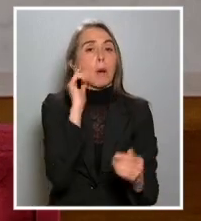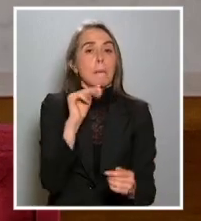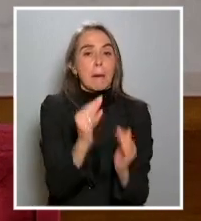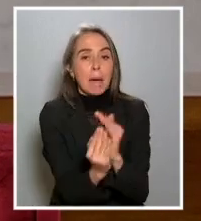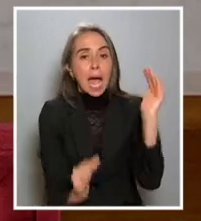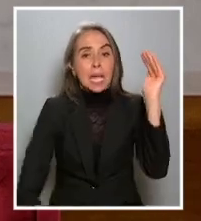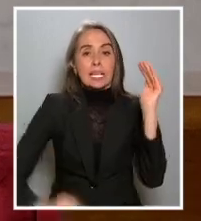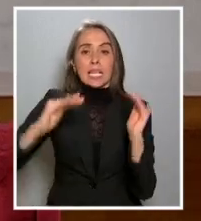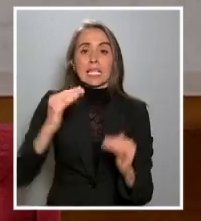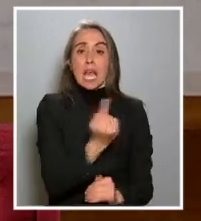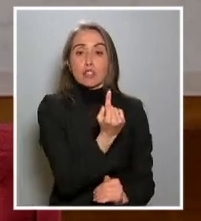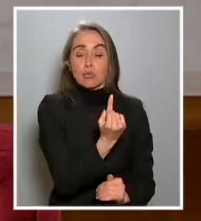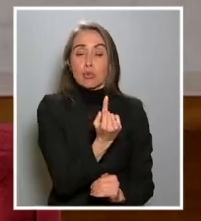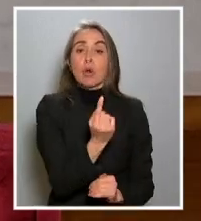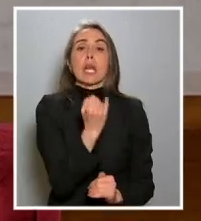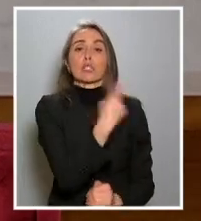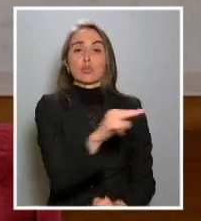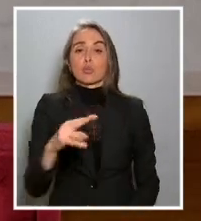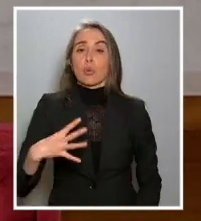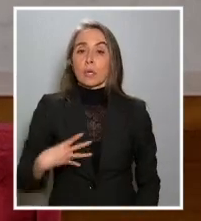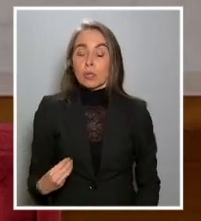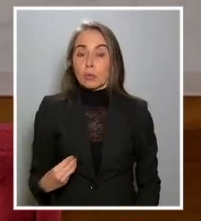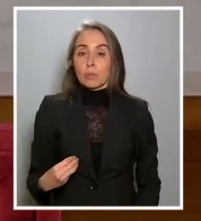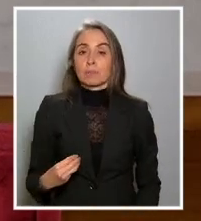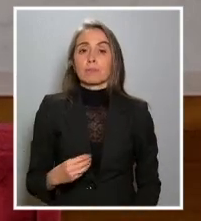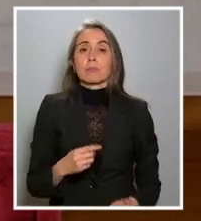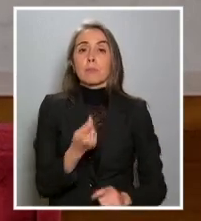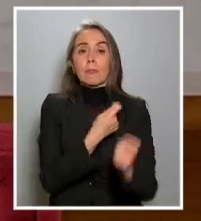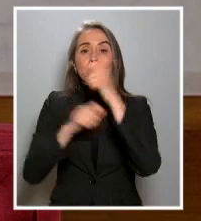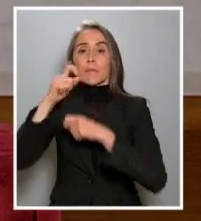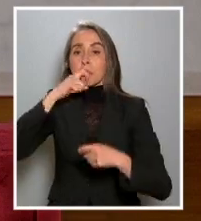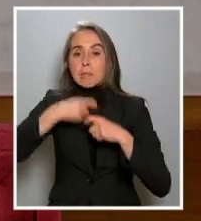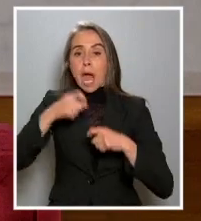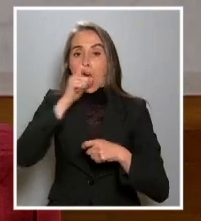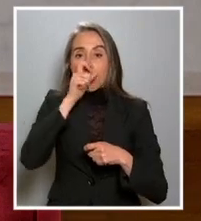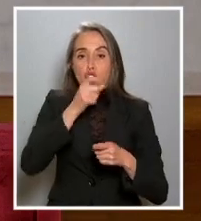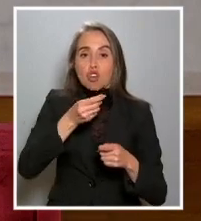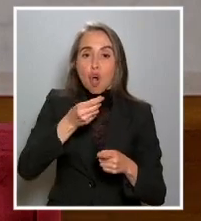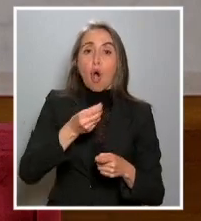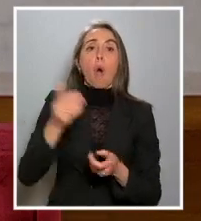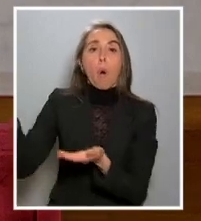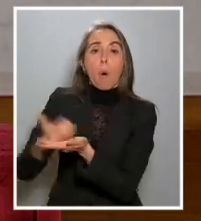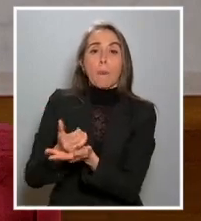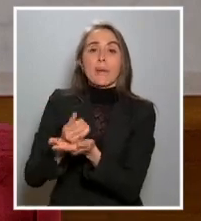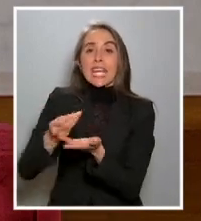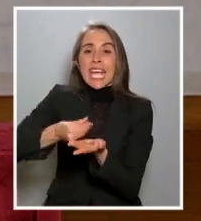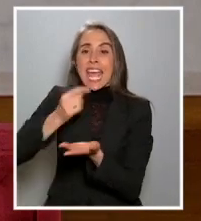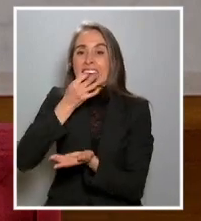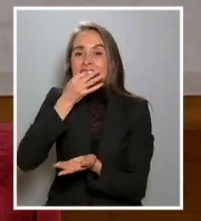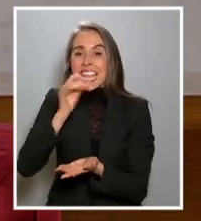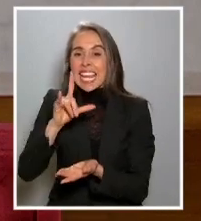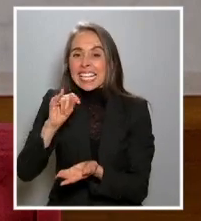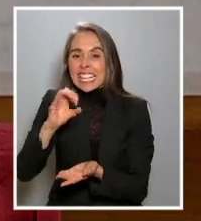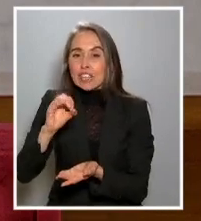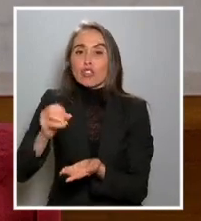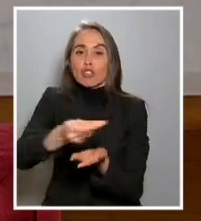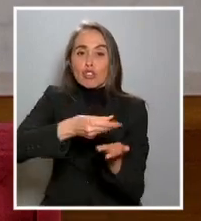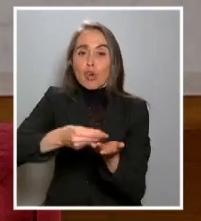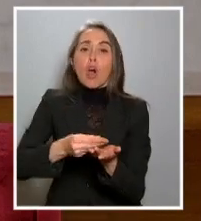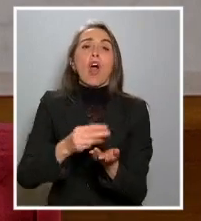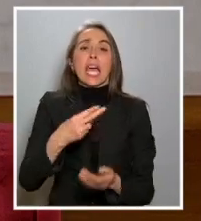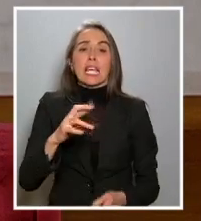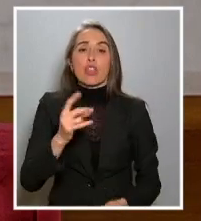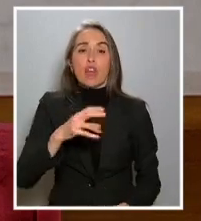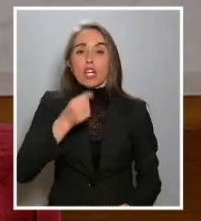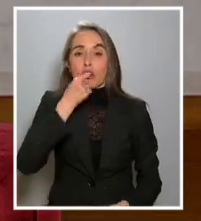para sus hijos. Con el cobre y el litio y también el hidrógeno verde se abre la oportunidad de un desarrollo sostenible de largo